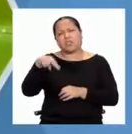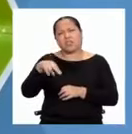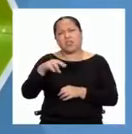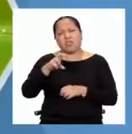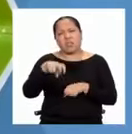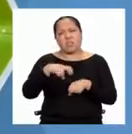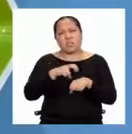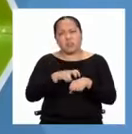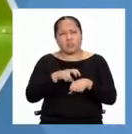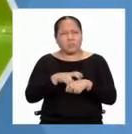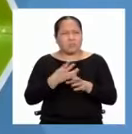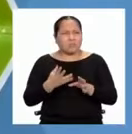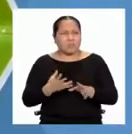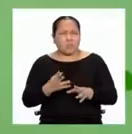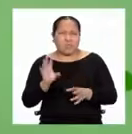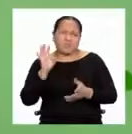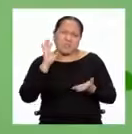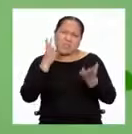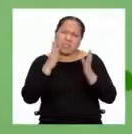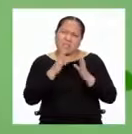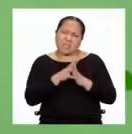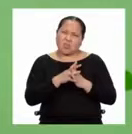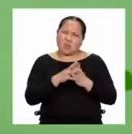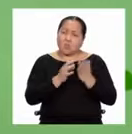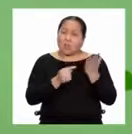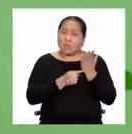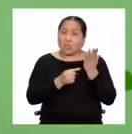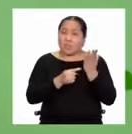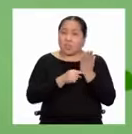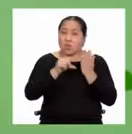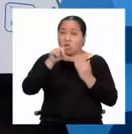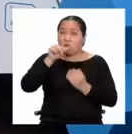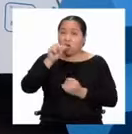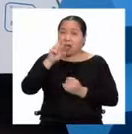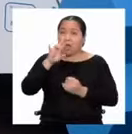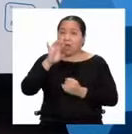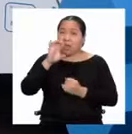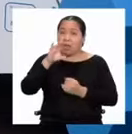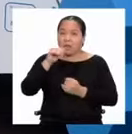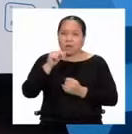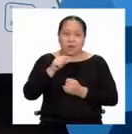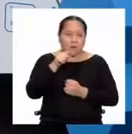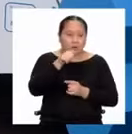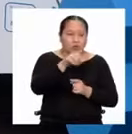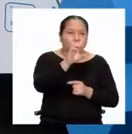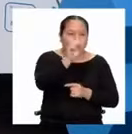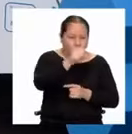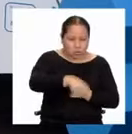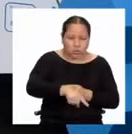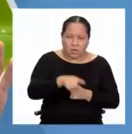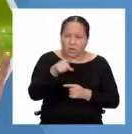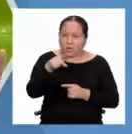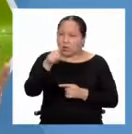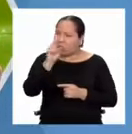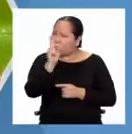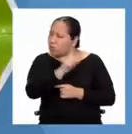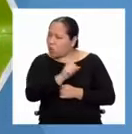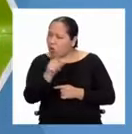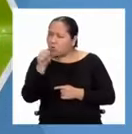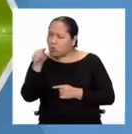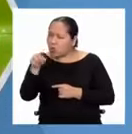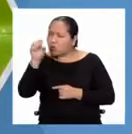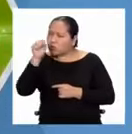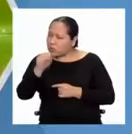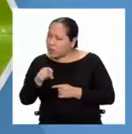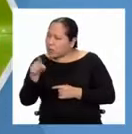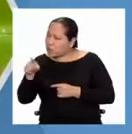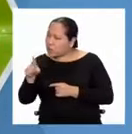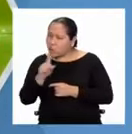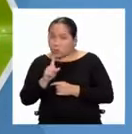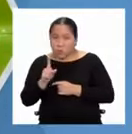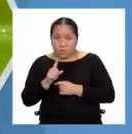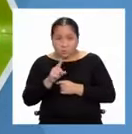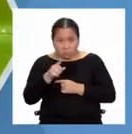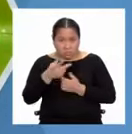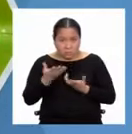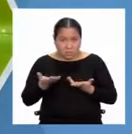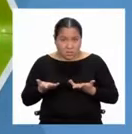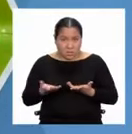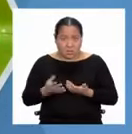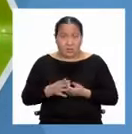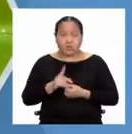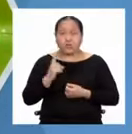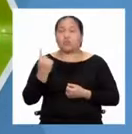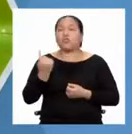en plan Gareca y selecciona a sus convocados? Les dice, tú sí, tú no, tú sí, tú no. Bueno, no solo es